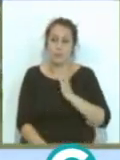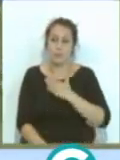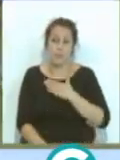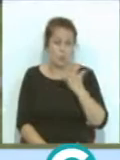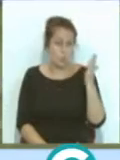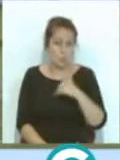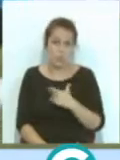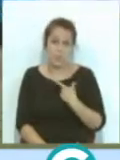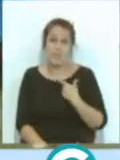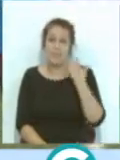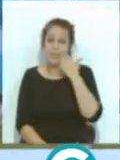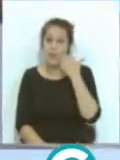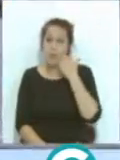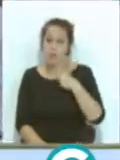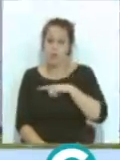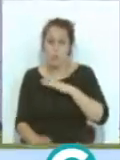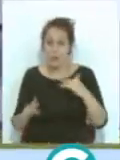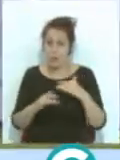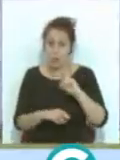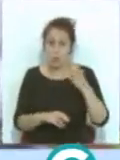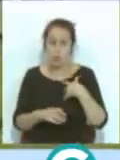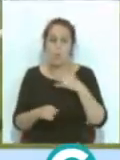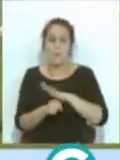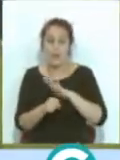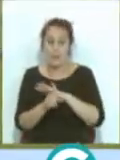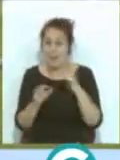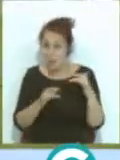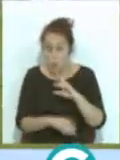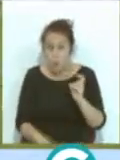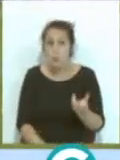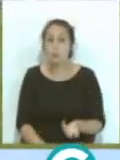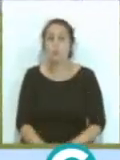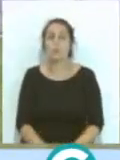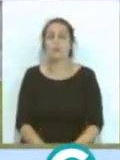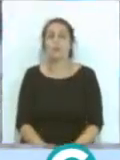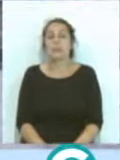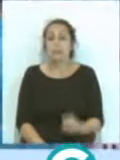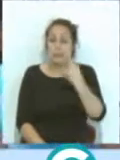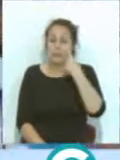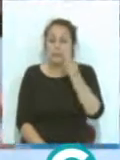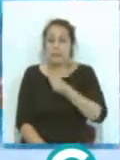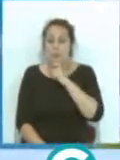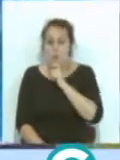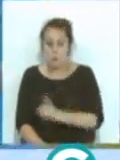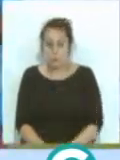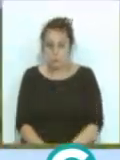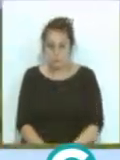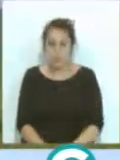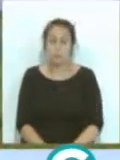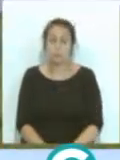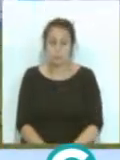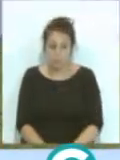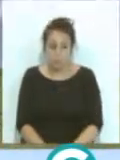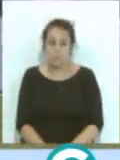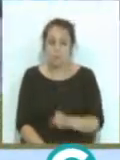estar. Luego sábado tenemos otro partido, martes otro partido, y veremos cómo lo vamos a hacer. Sí, están bien y va a